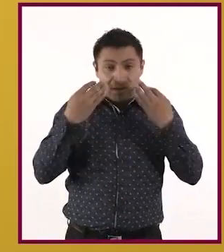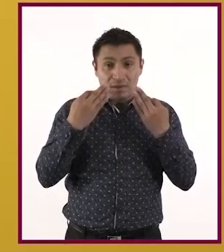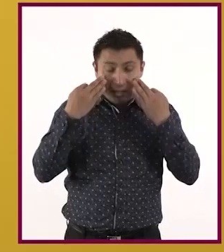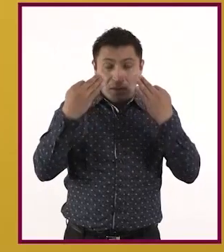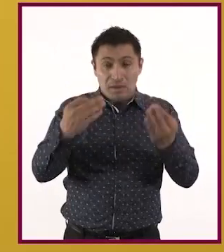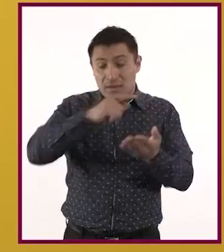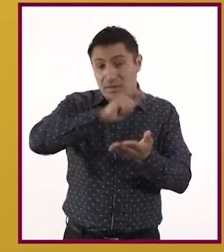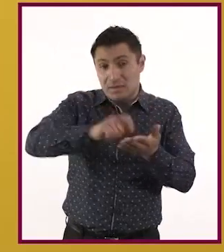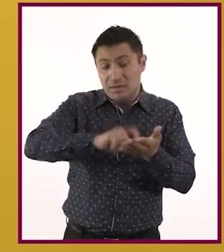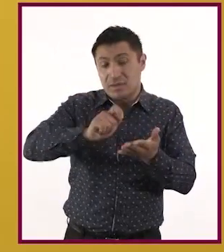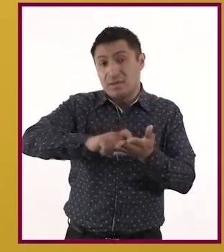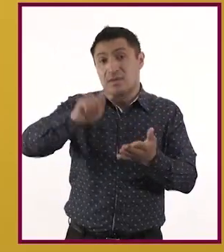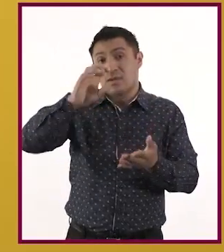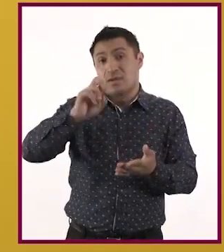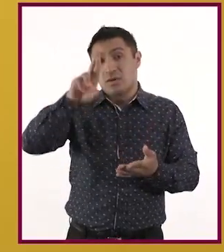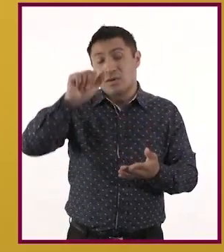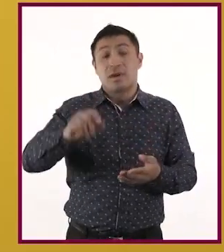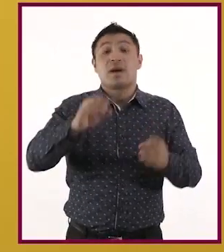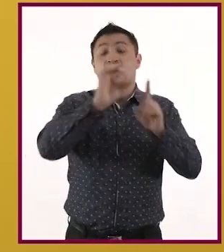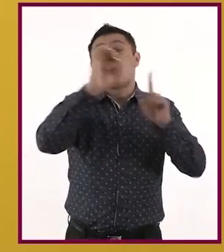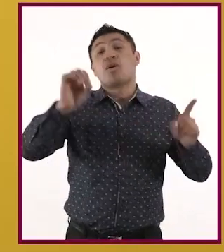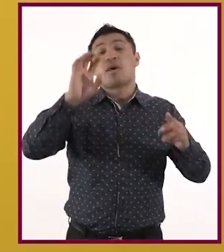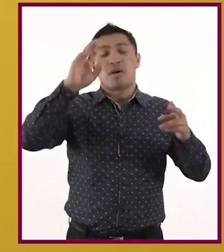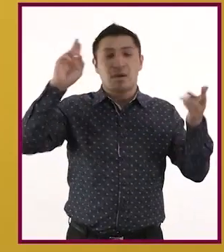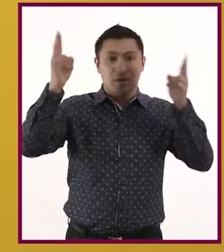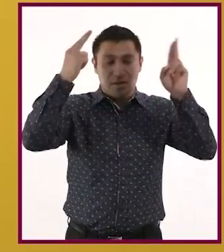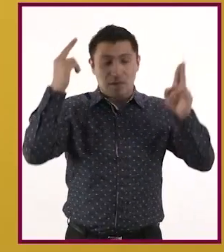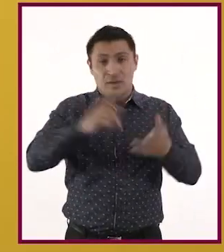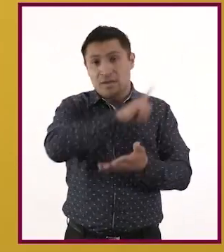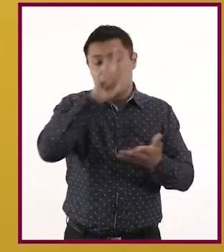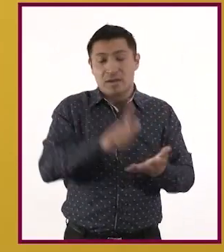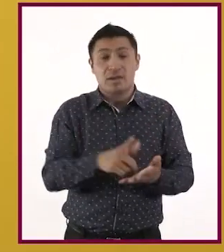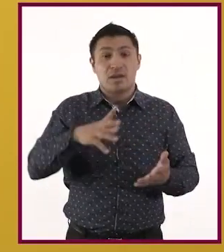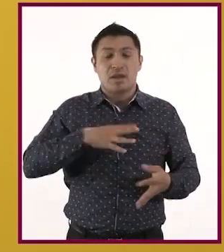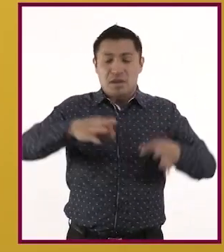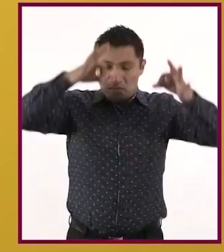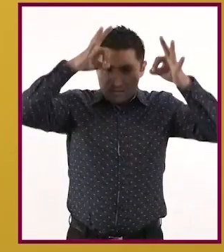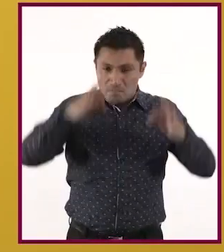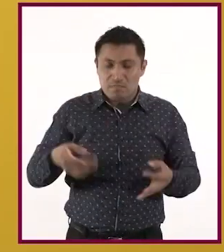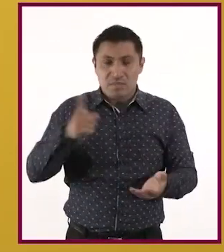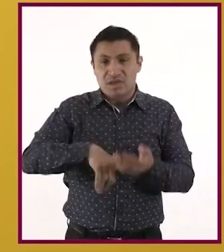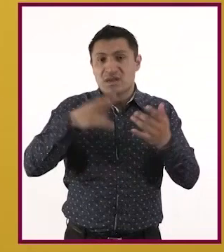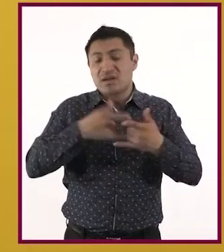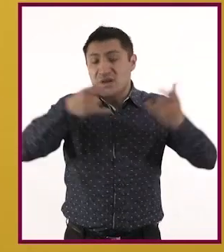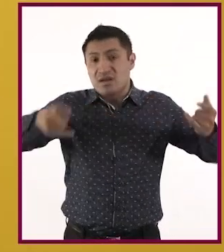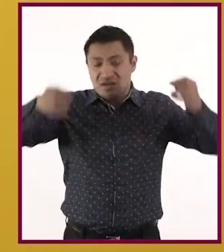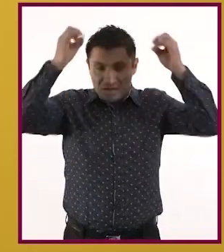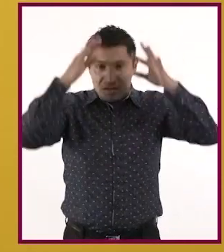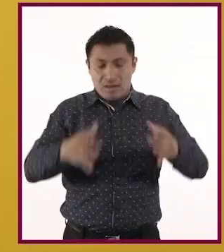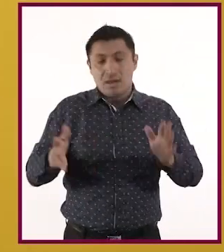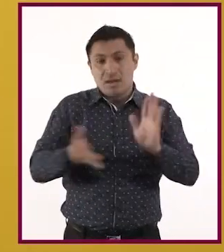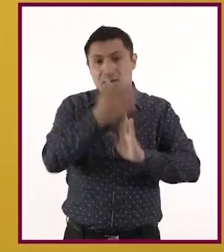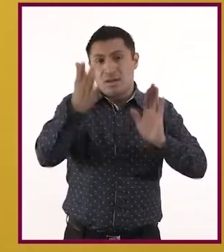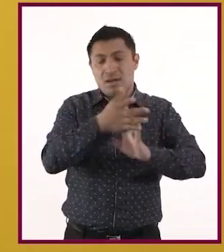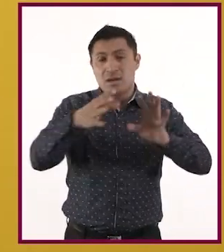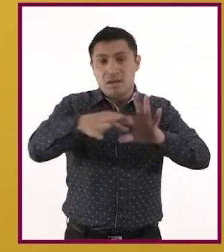en la Torá, el orden cósmico y la legalidad se configuran dinámicamente en una historia sagrada construida de